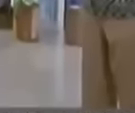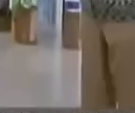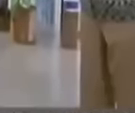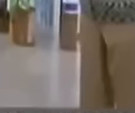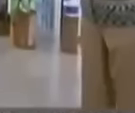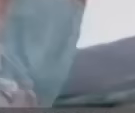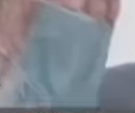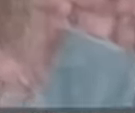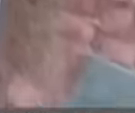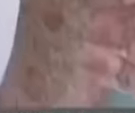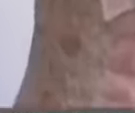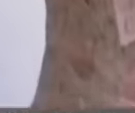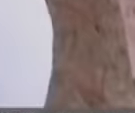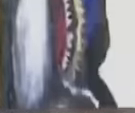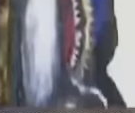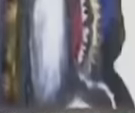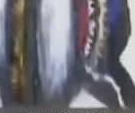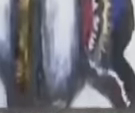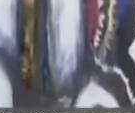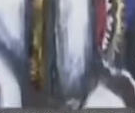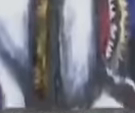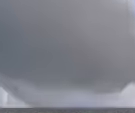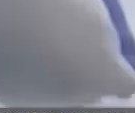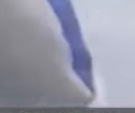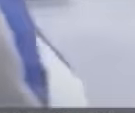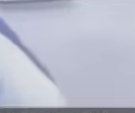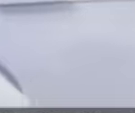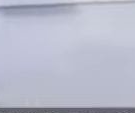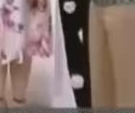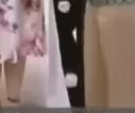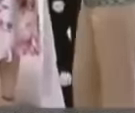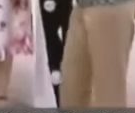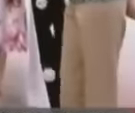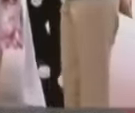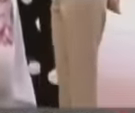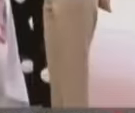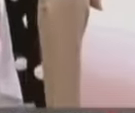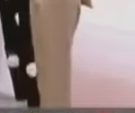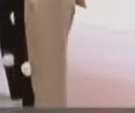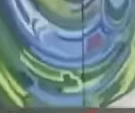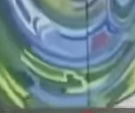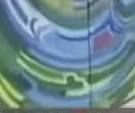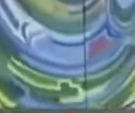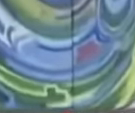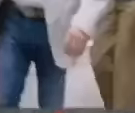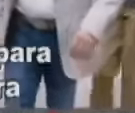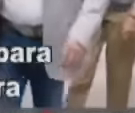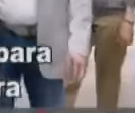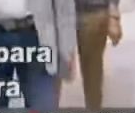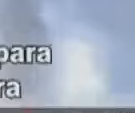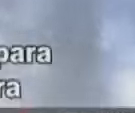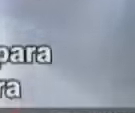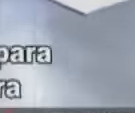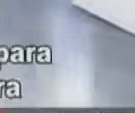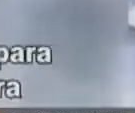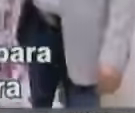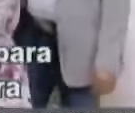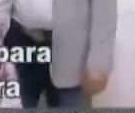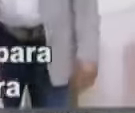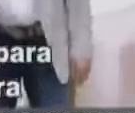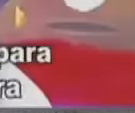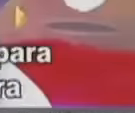de 21 estados, representadas en los distintos salones de esta galería de puertas abiertas. El museo debe ir